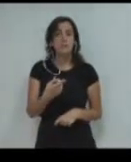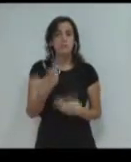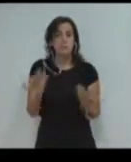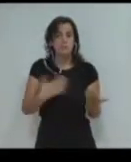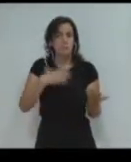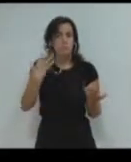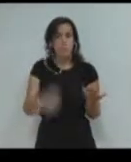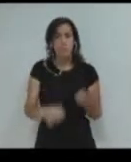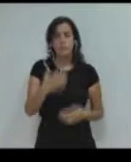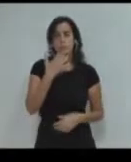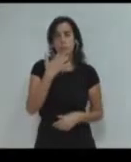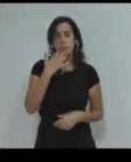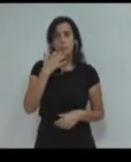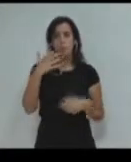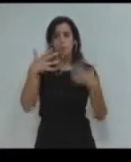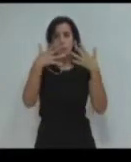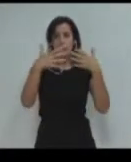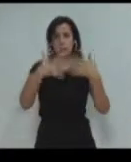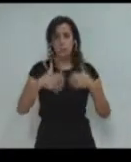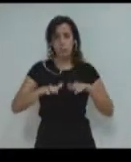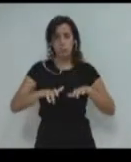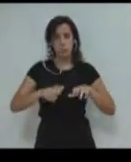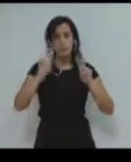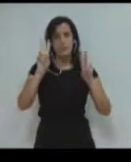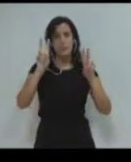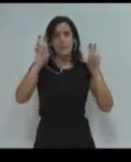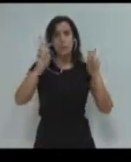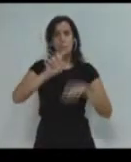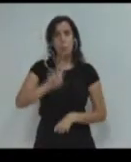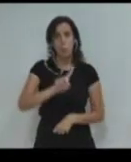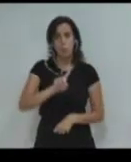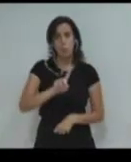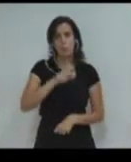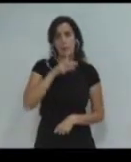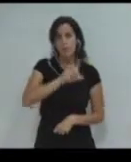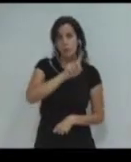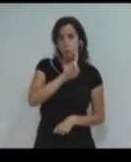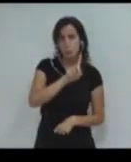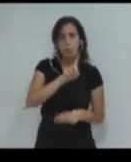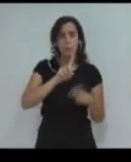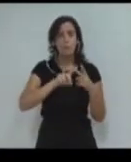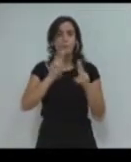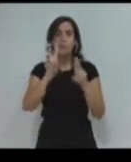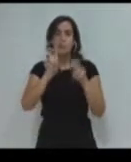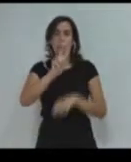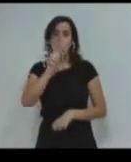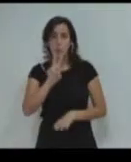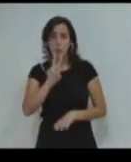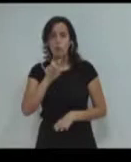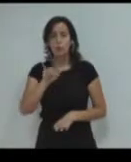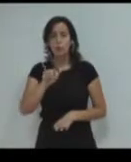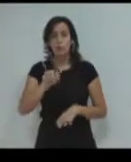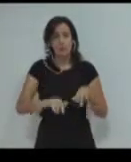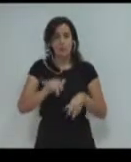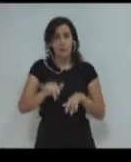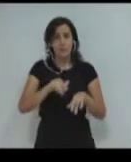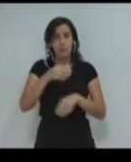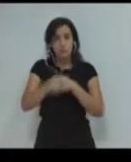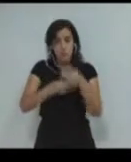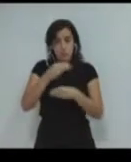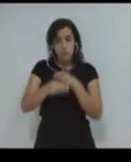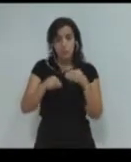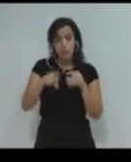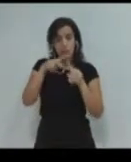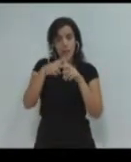tú puedes indicarle al texto, esto es un título 1, H1, esto es un título 2, y utilizando esas